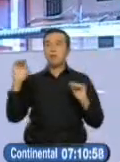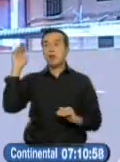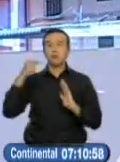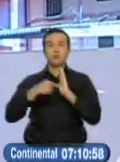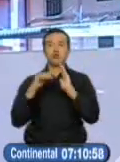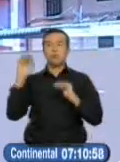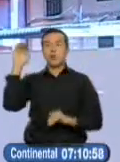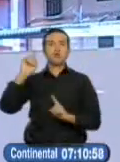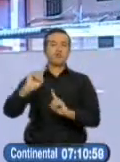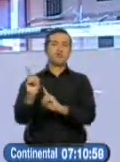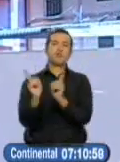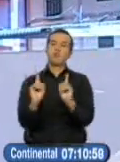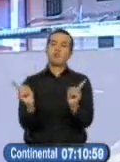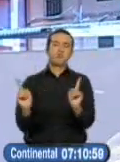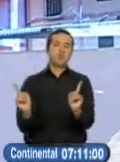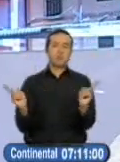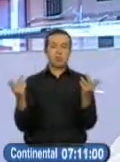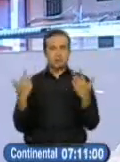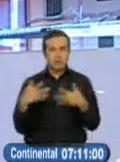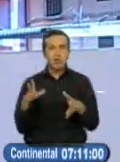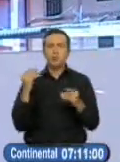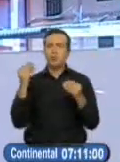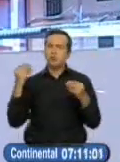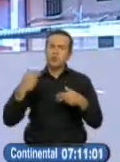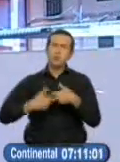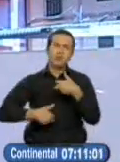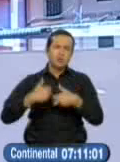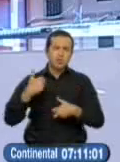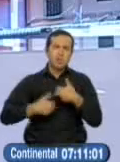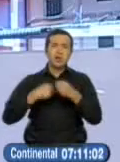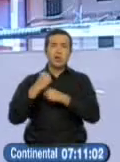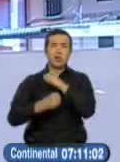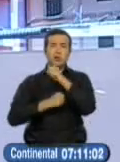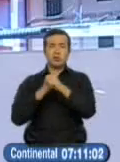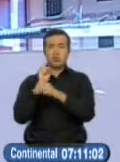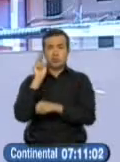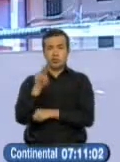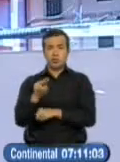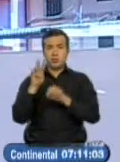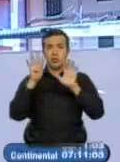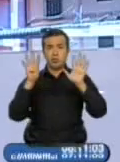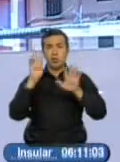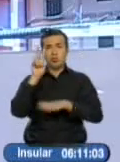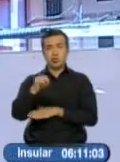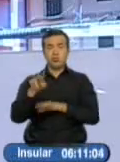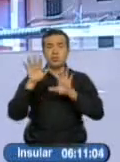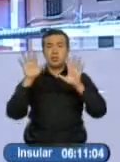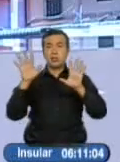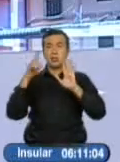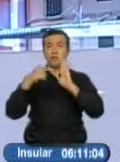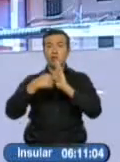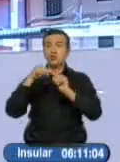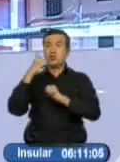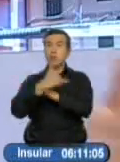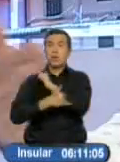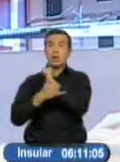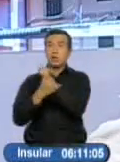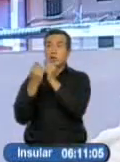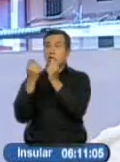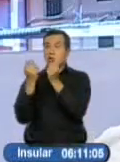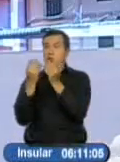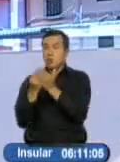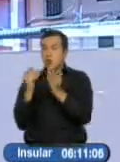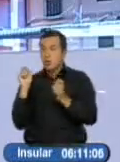aranceles. Hemos encontrado muchos problemas desde que en el año 2009-2010 se aplicaron salvaguardias muy altas,